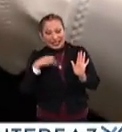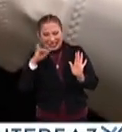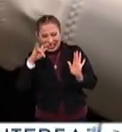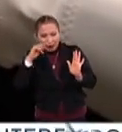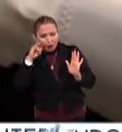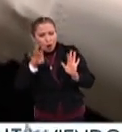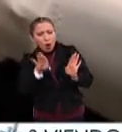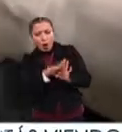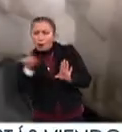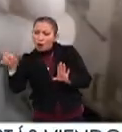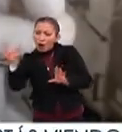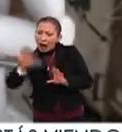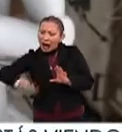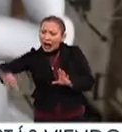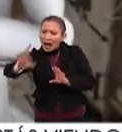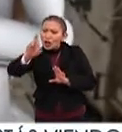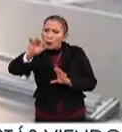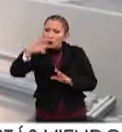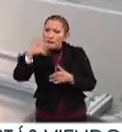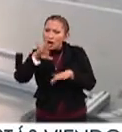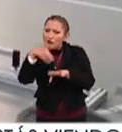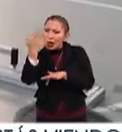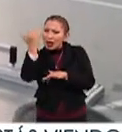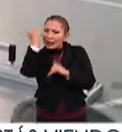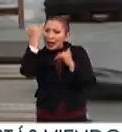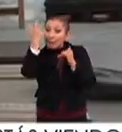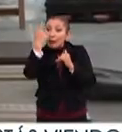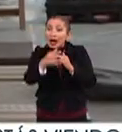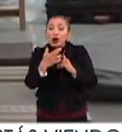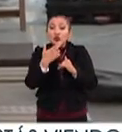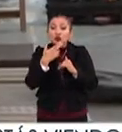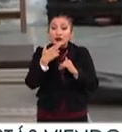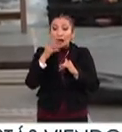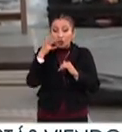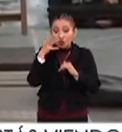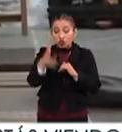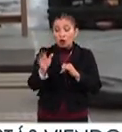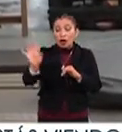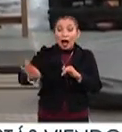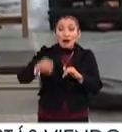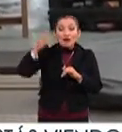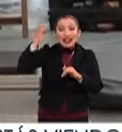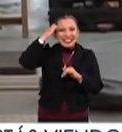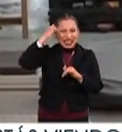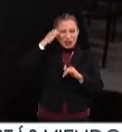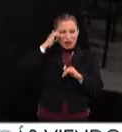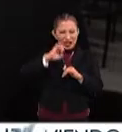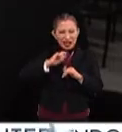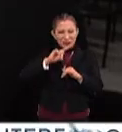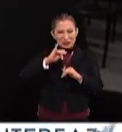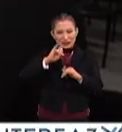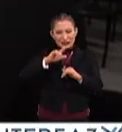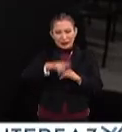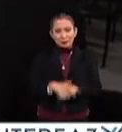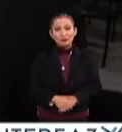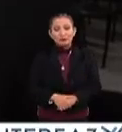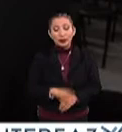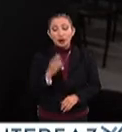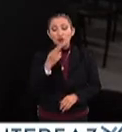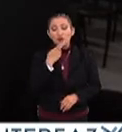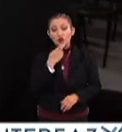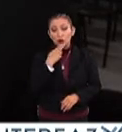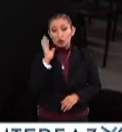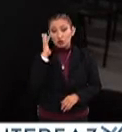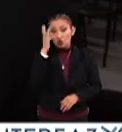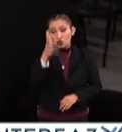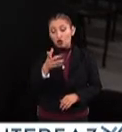ingenieros cómo se comportan los robots, con la idea de poder utilizarlo afuera de la estación espacial. Tiene futuras